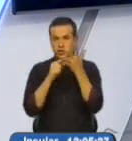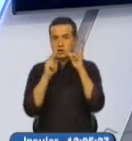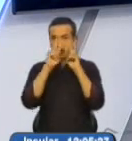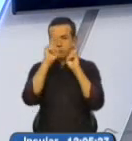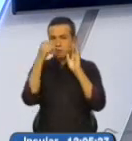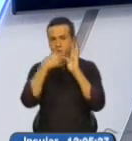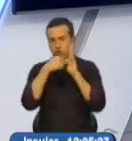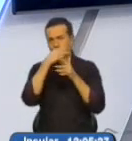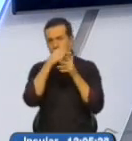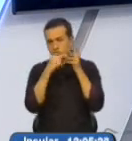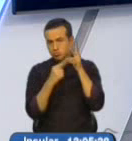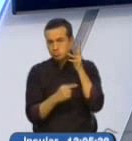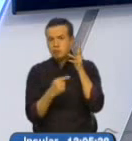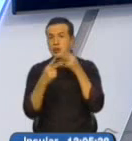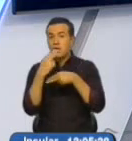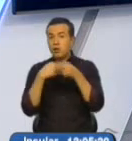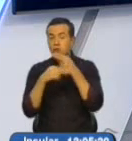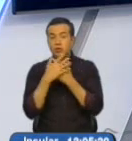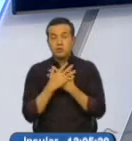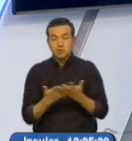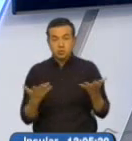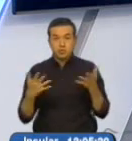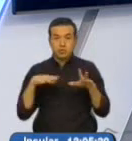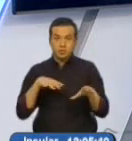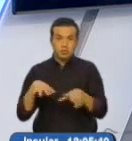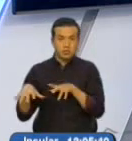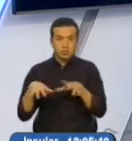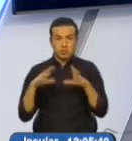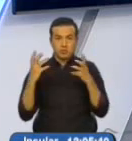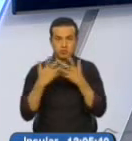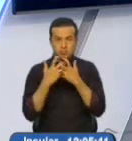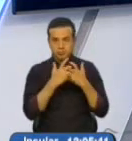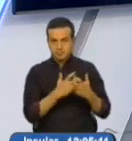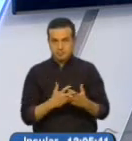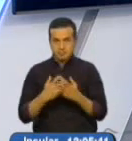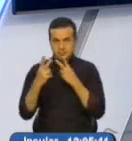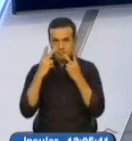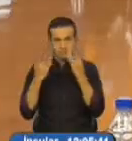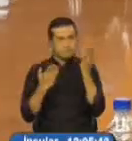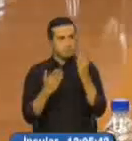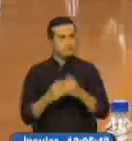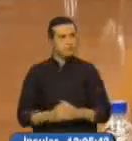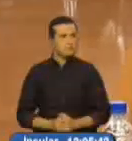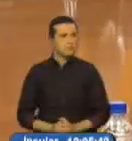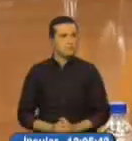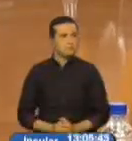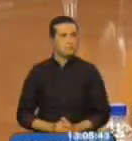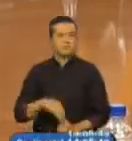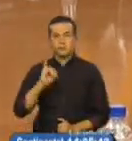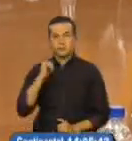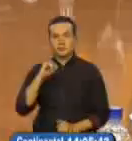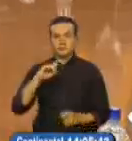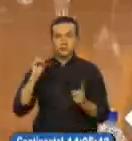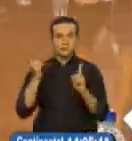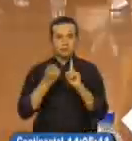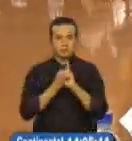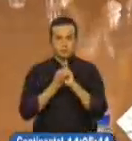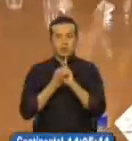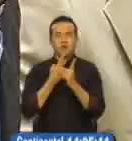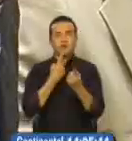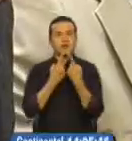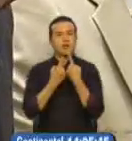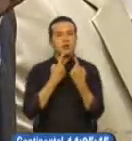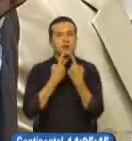Tributario se abren como espacios de coordinación interseccional. Lo de este jueves fue un primer acercamiento de